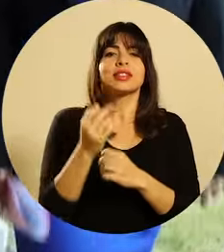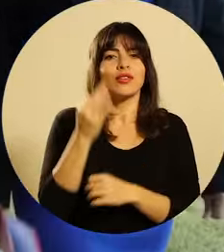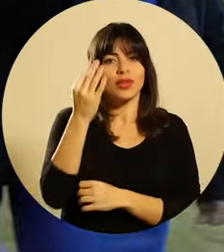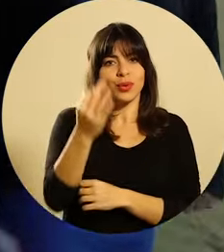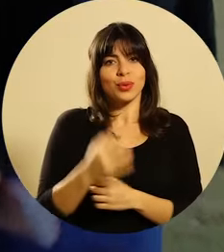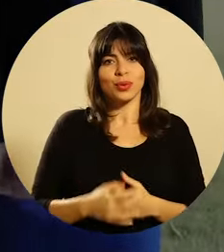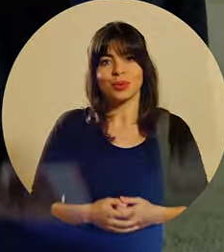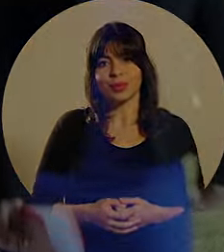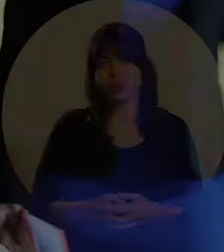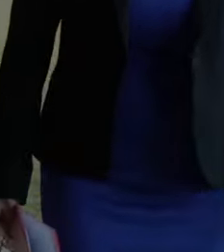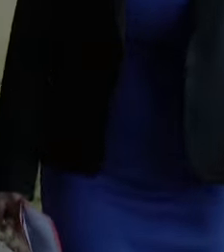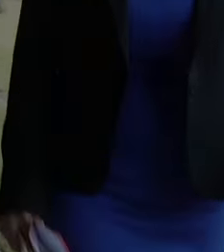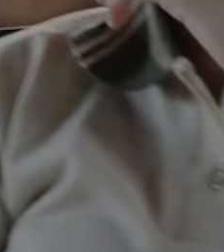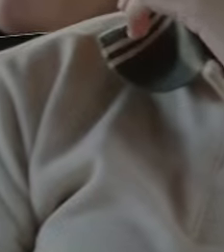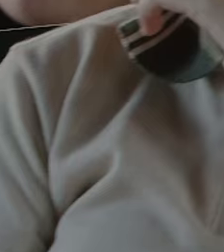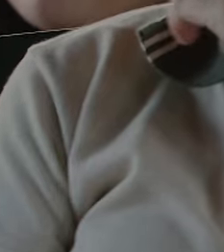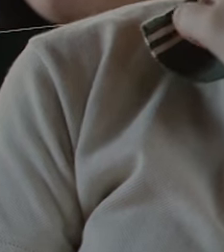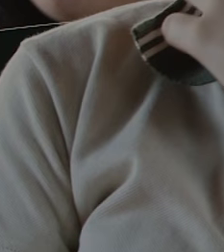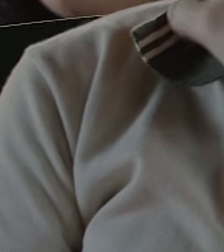futuro.